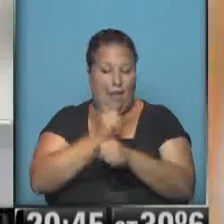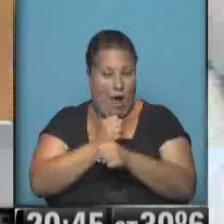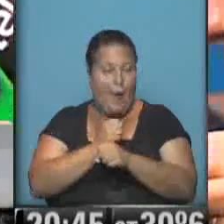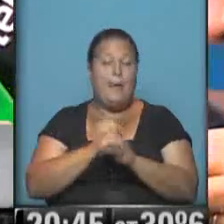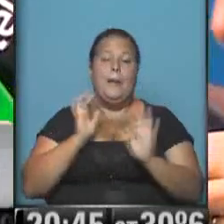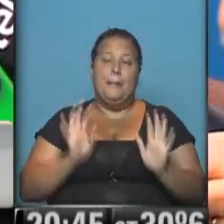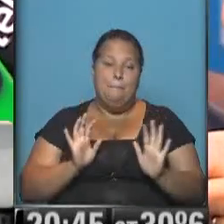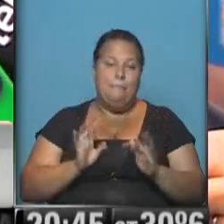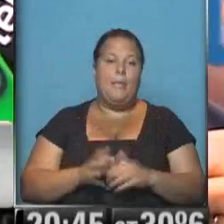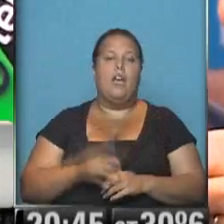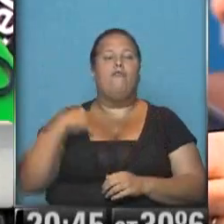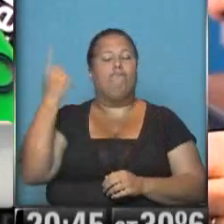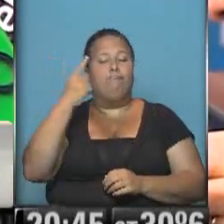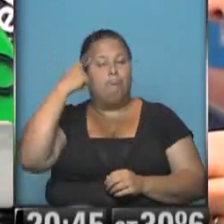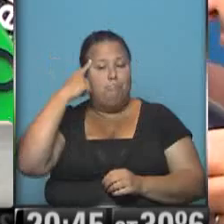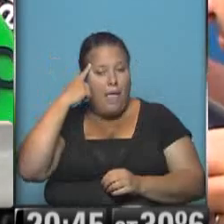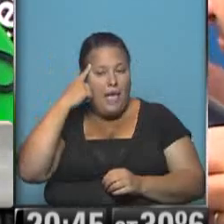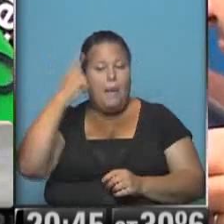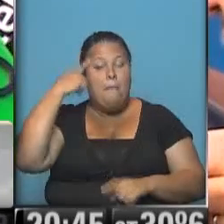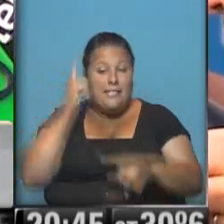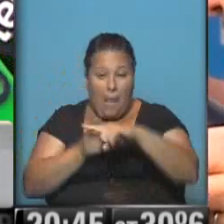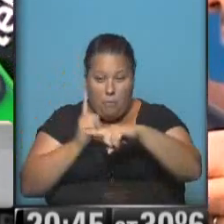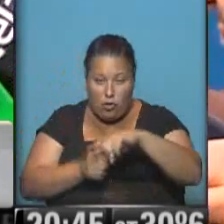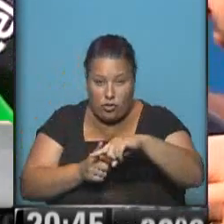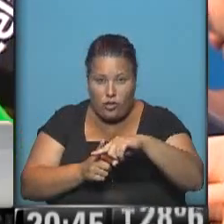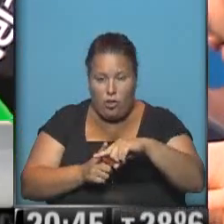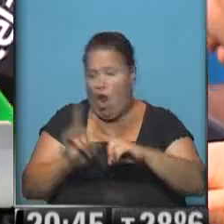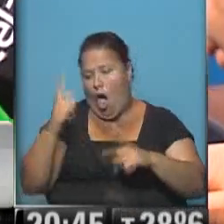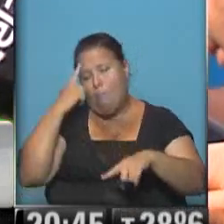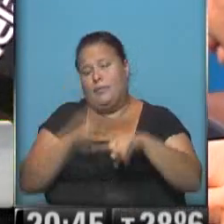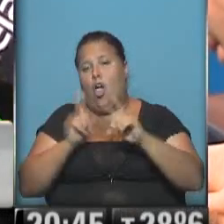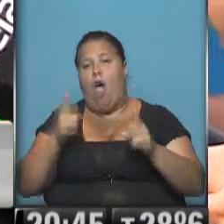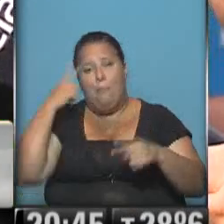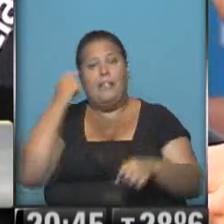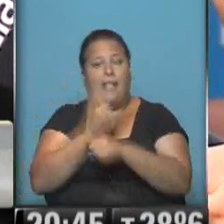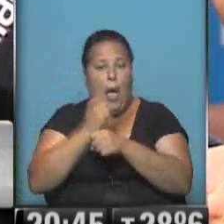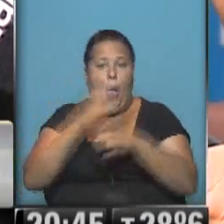pero creemos que con optimismo, no con optimismo, creemos que con